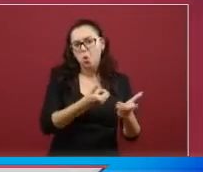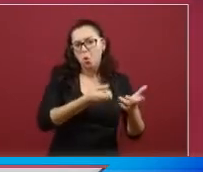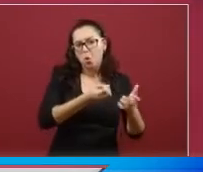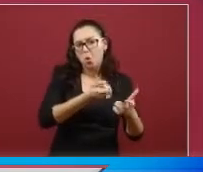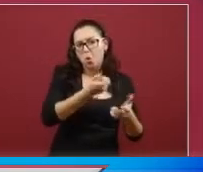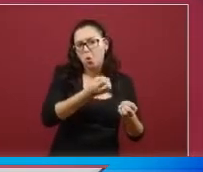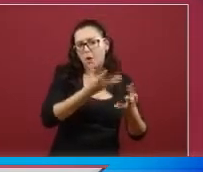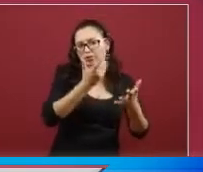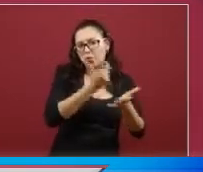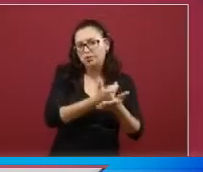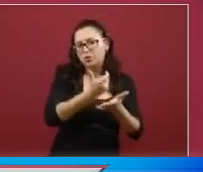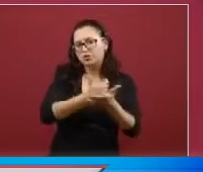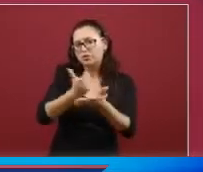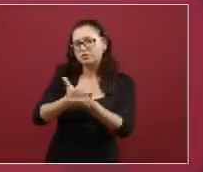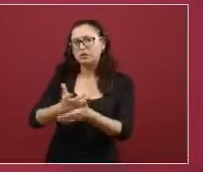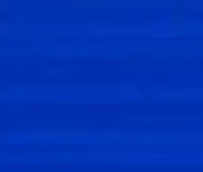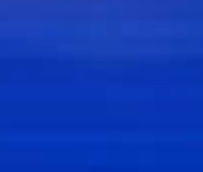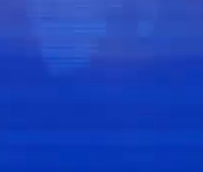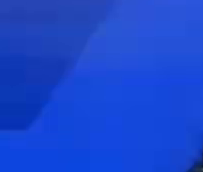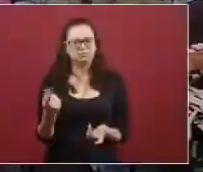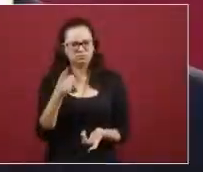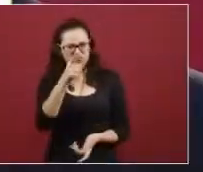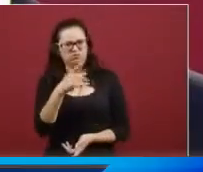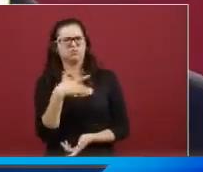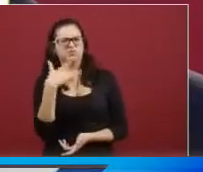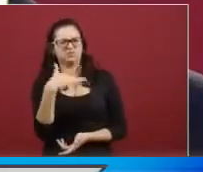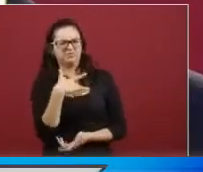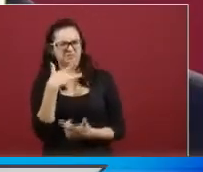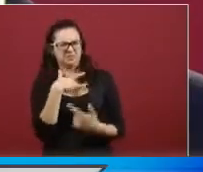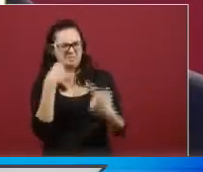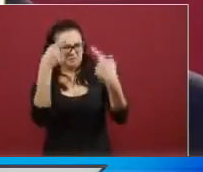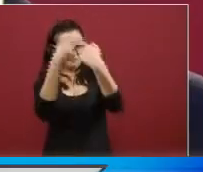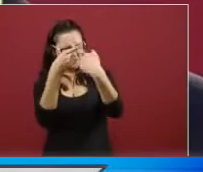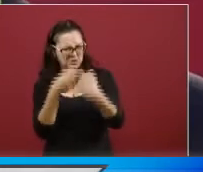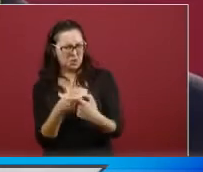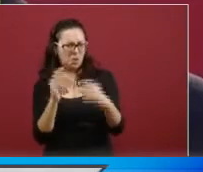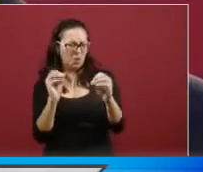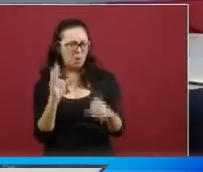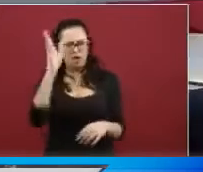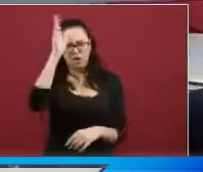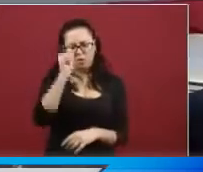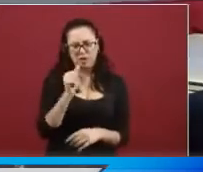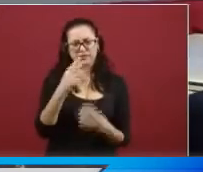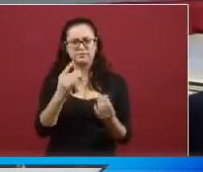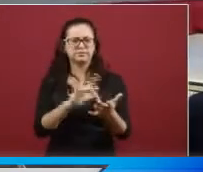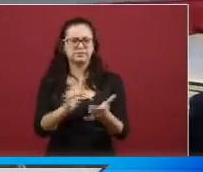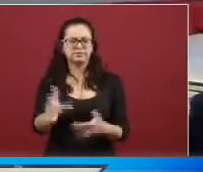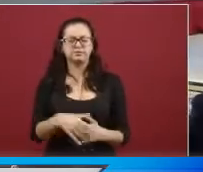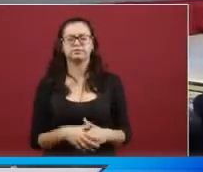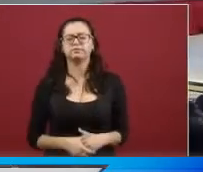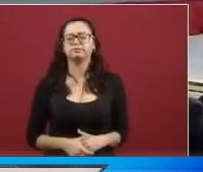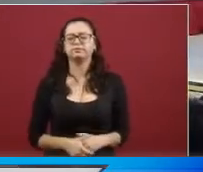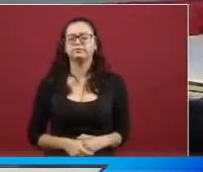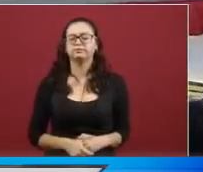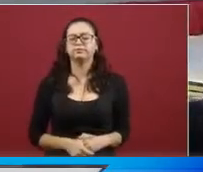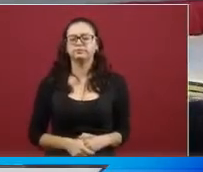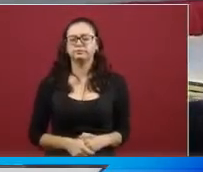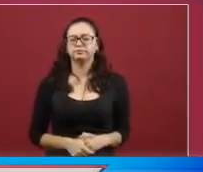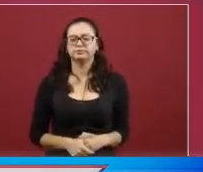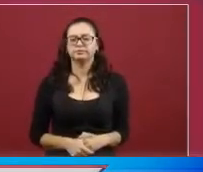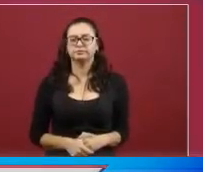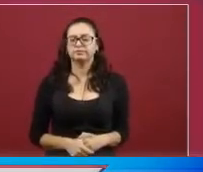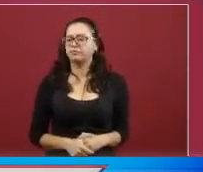no habrá solo 3 proveedores preferidos. Contratos leoninos de la Comisión Federal de Electricidad.